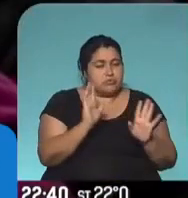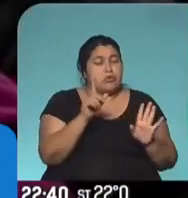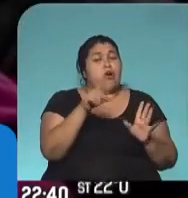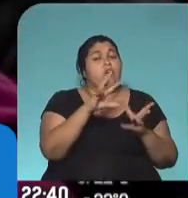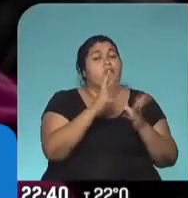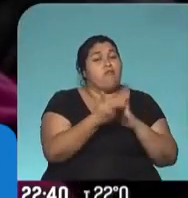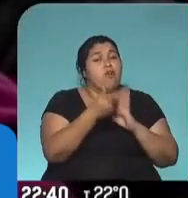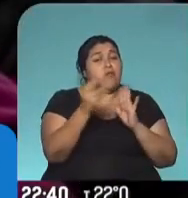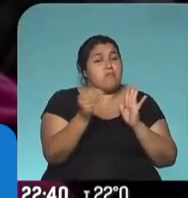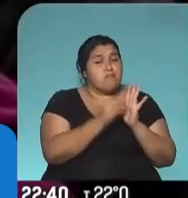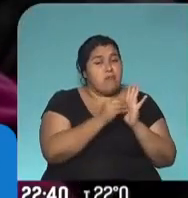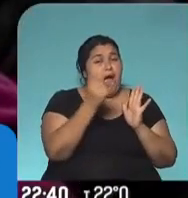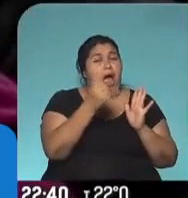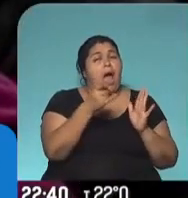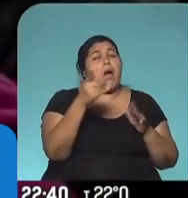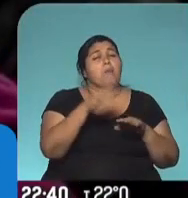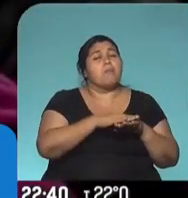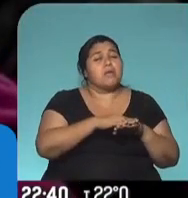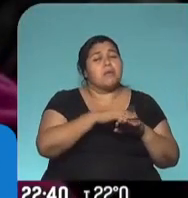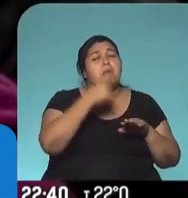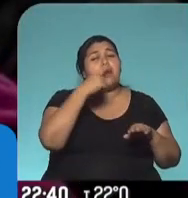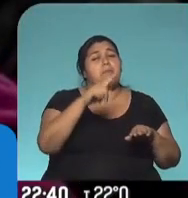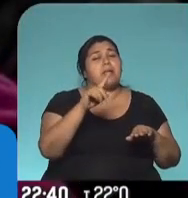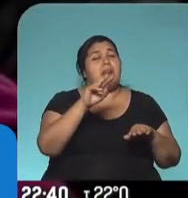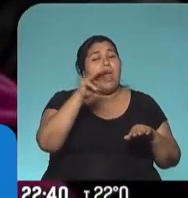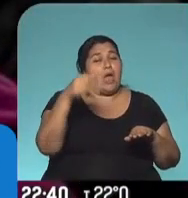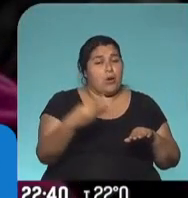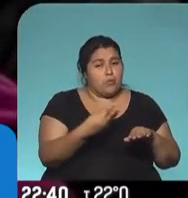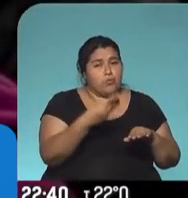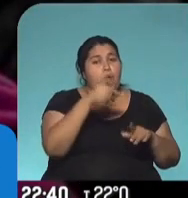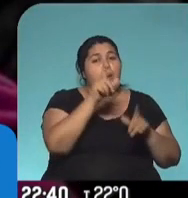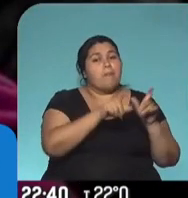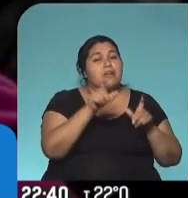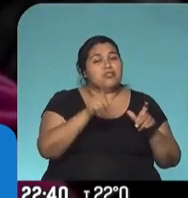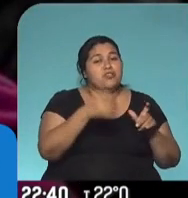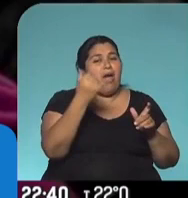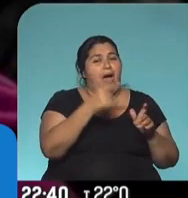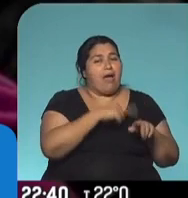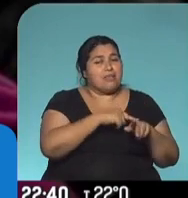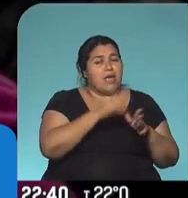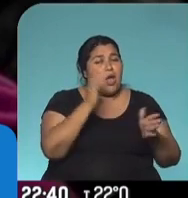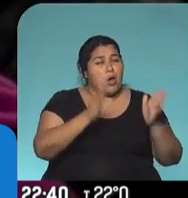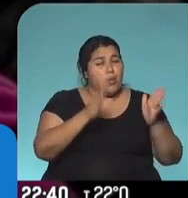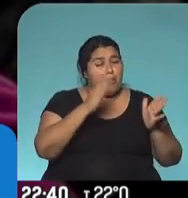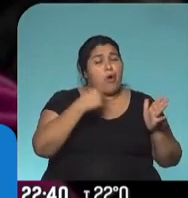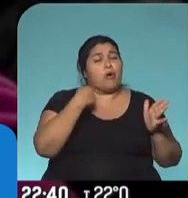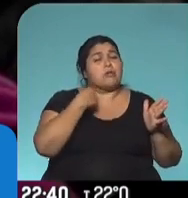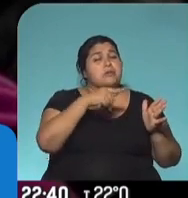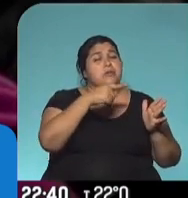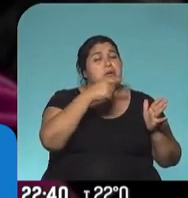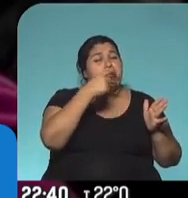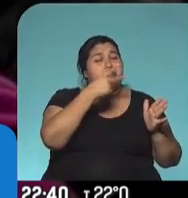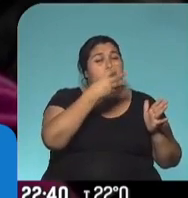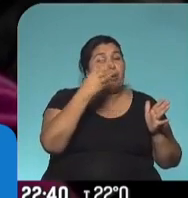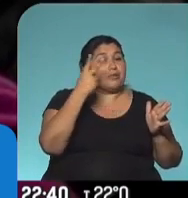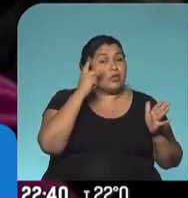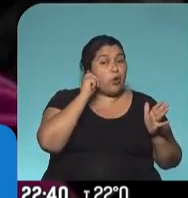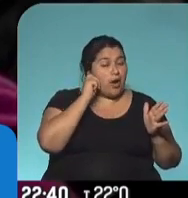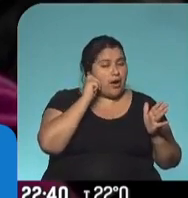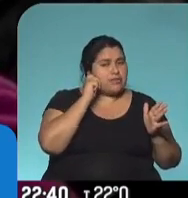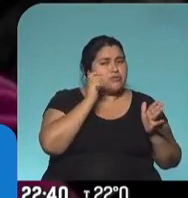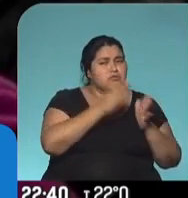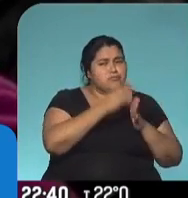garantiza además una pensión mínima de 1.000 euros a quienes tengan el periodo completo de cotización, actualmente de 42 años,